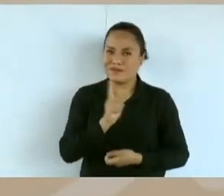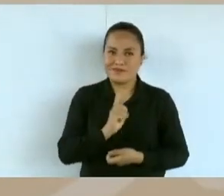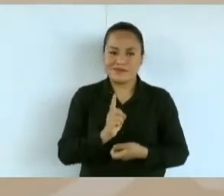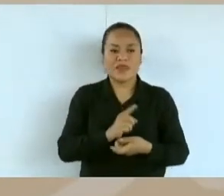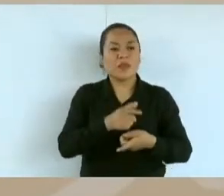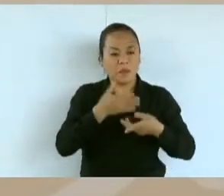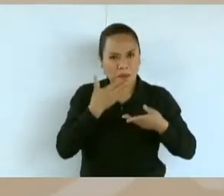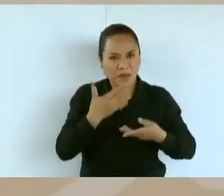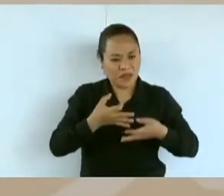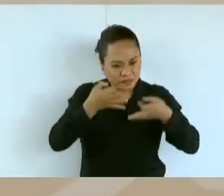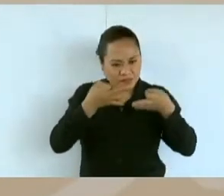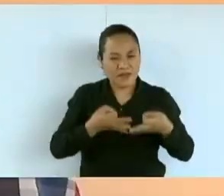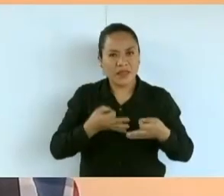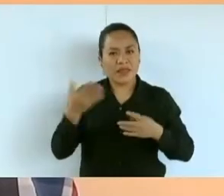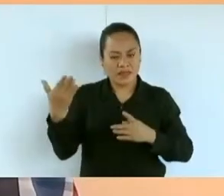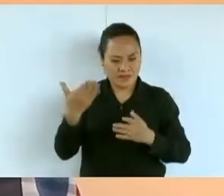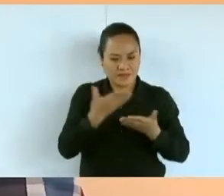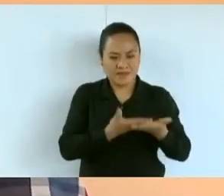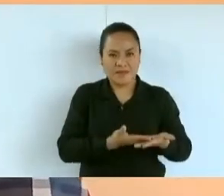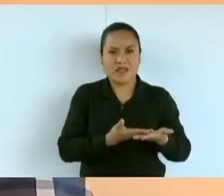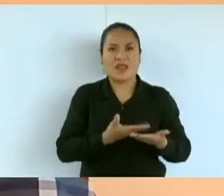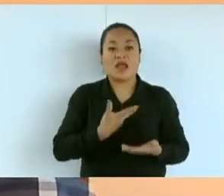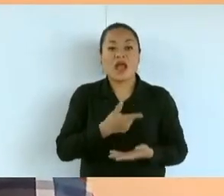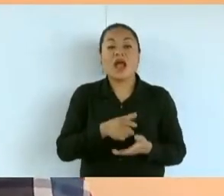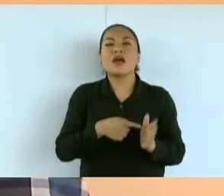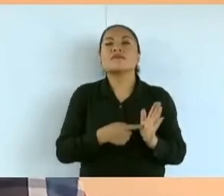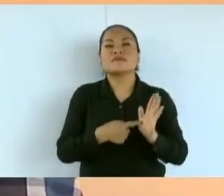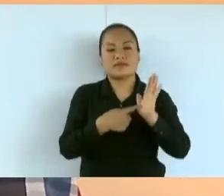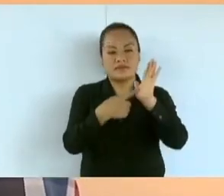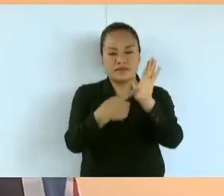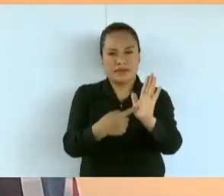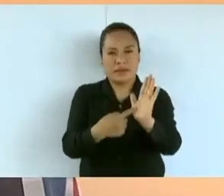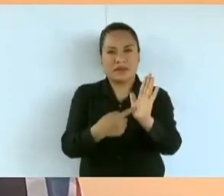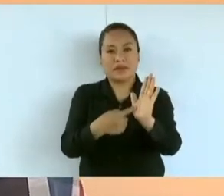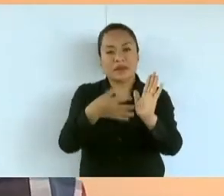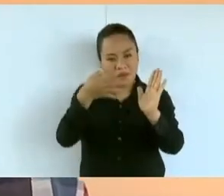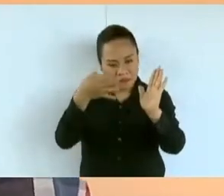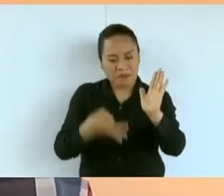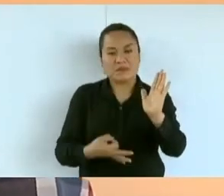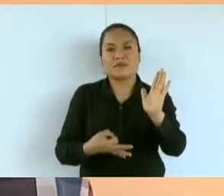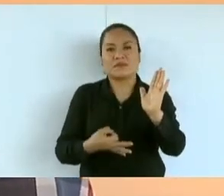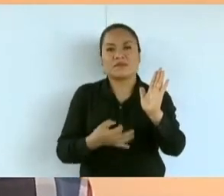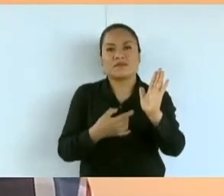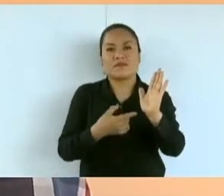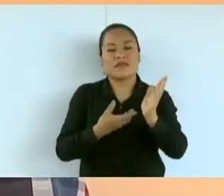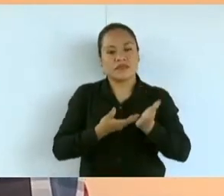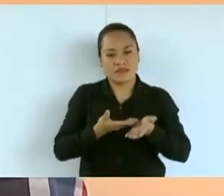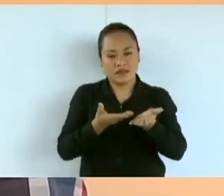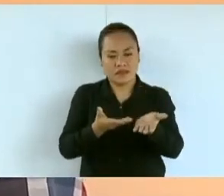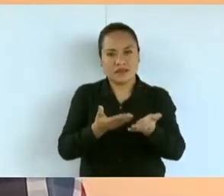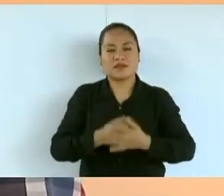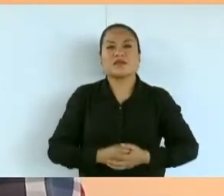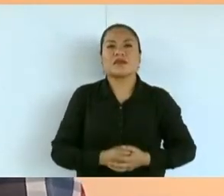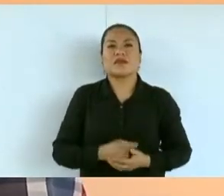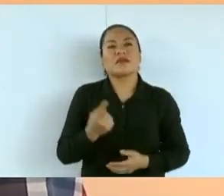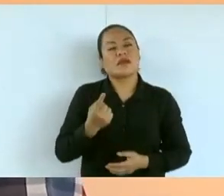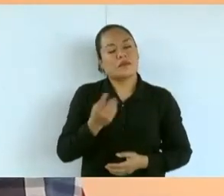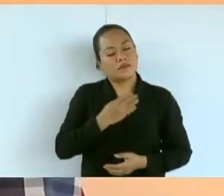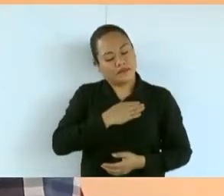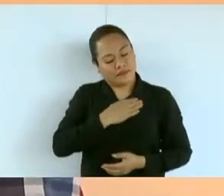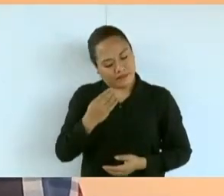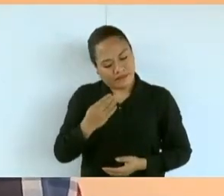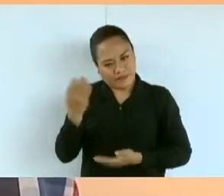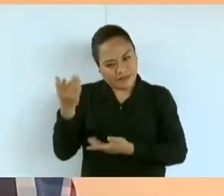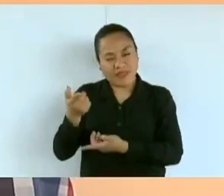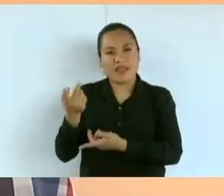Puntualizo que ya entregamos la comprobación correspondiente. Pero qué bueno que